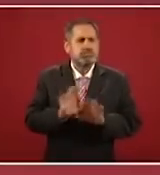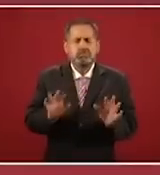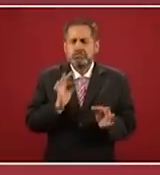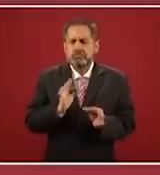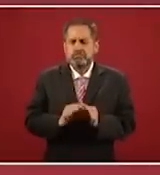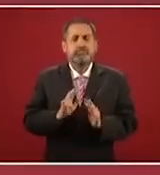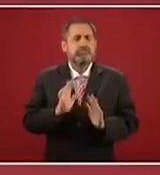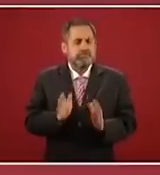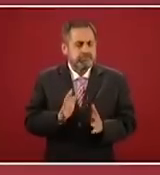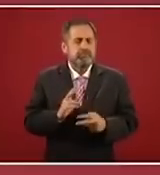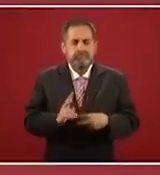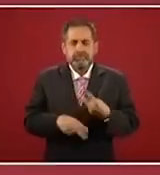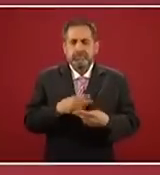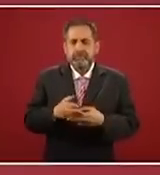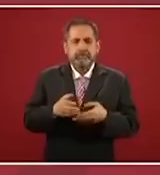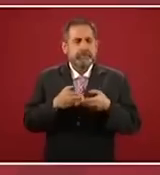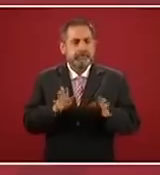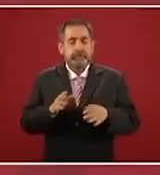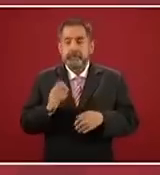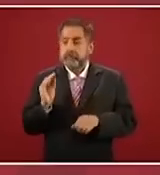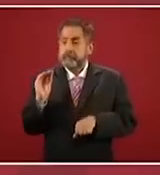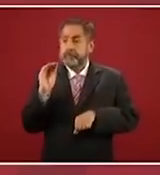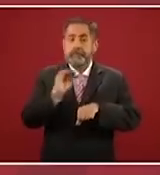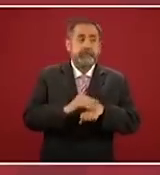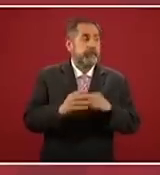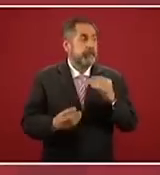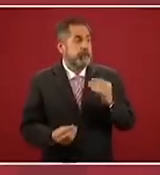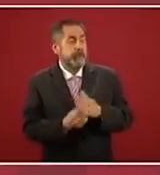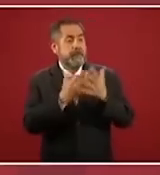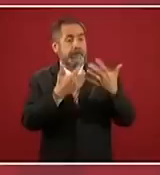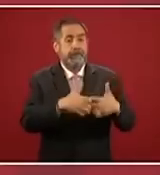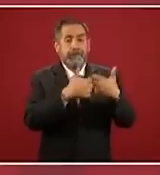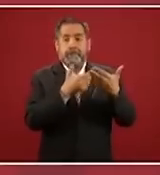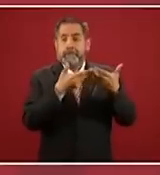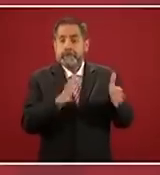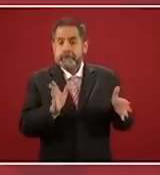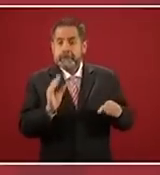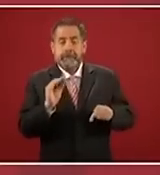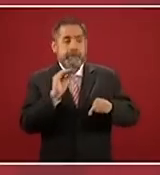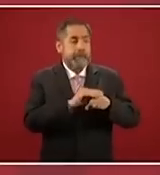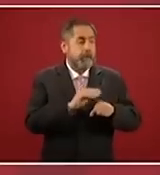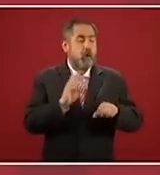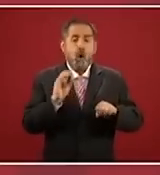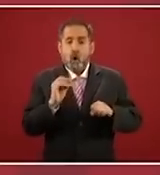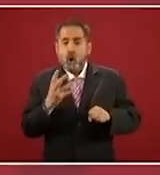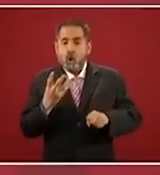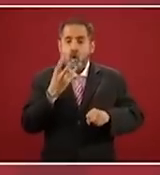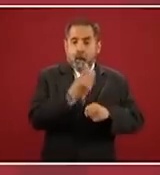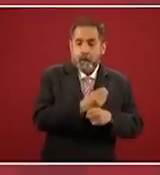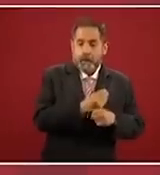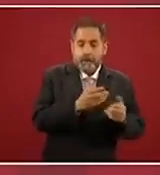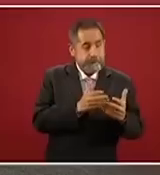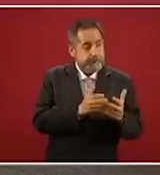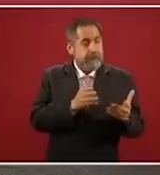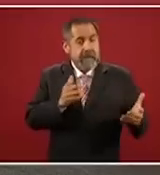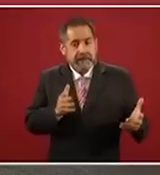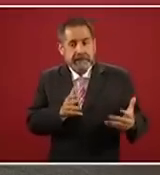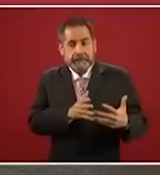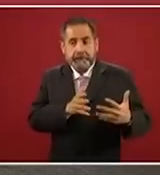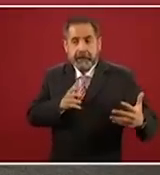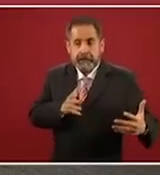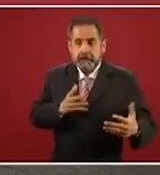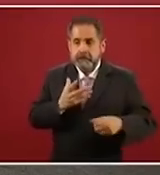se están abriendo plantas nuevas, se están ampliando las plantas